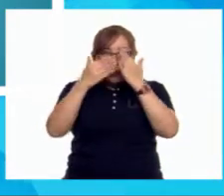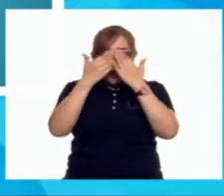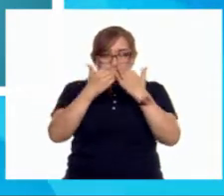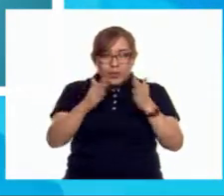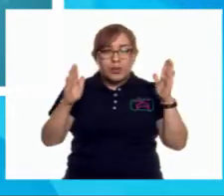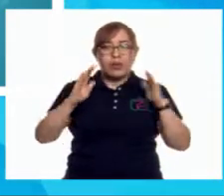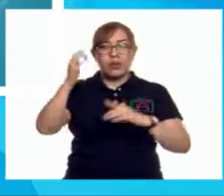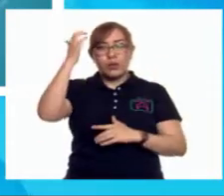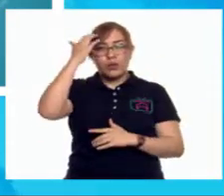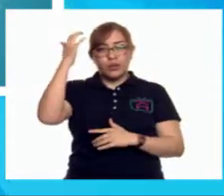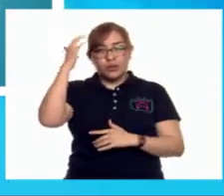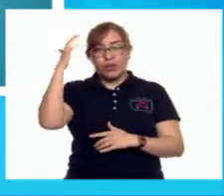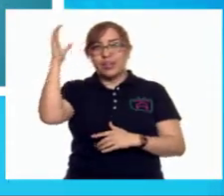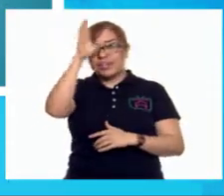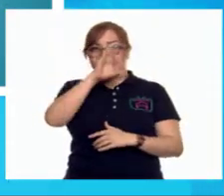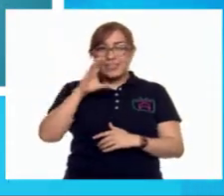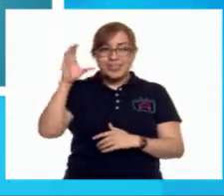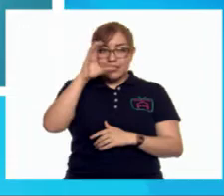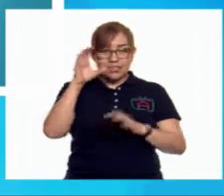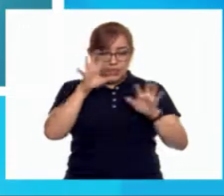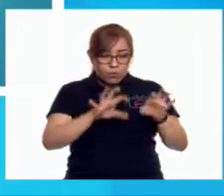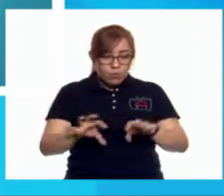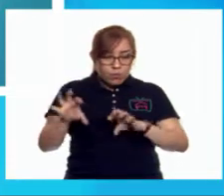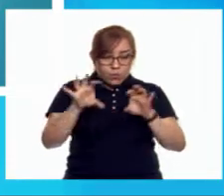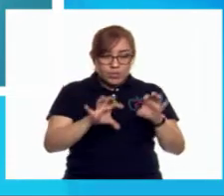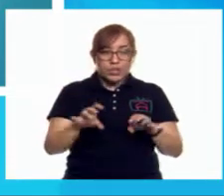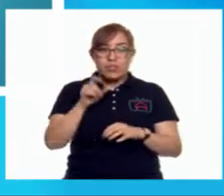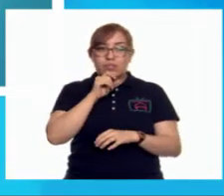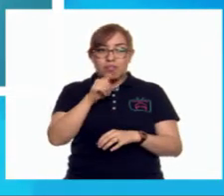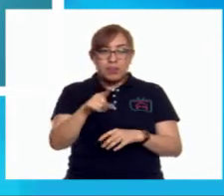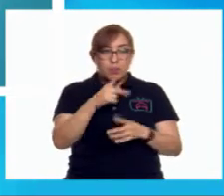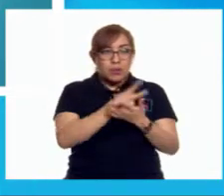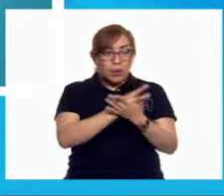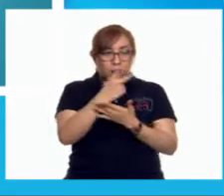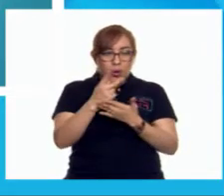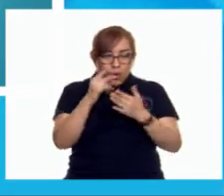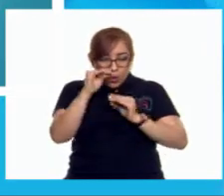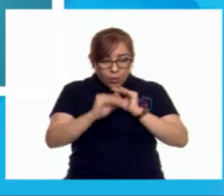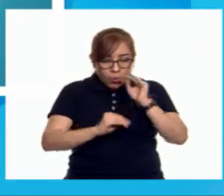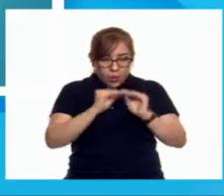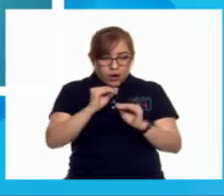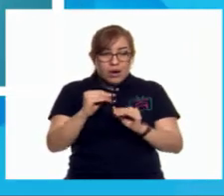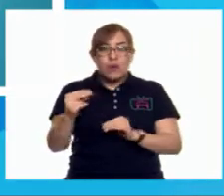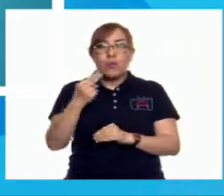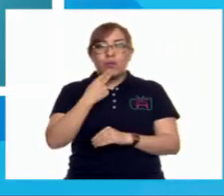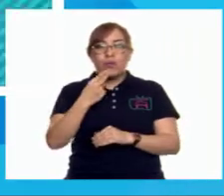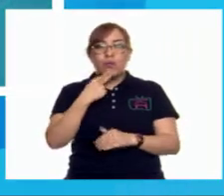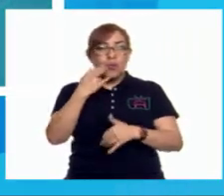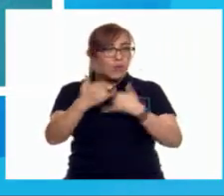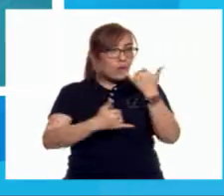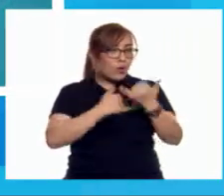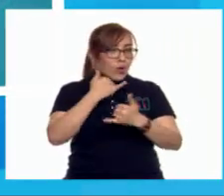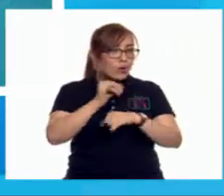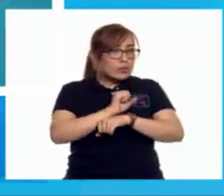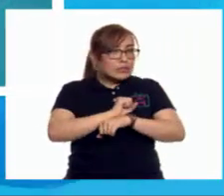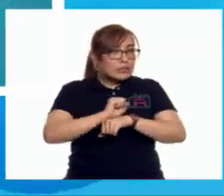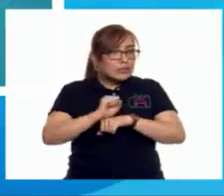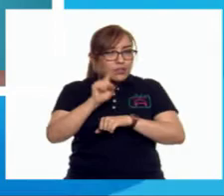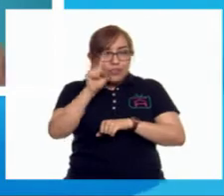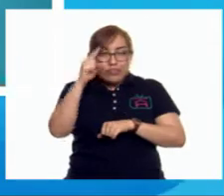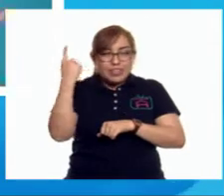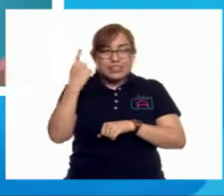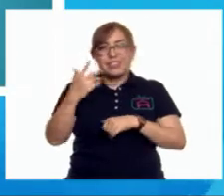de la computación y de la programación a través de juegos y actividades que son sencillas y muy divertidas. Aquí